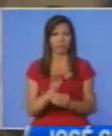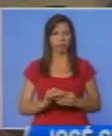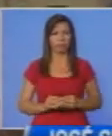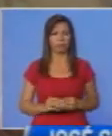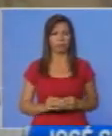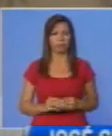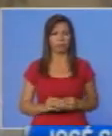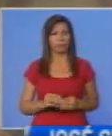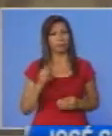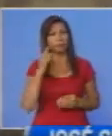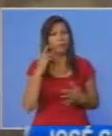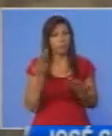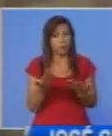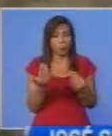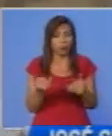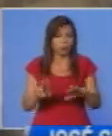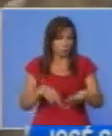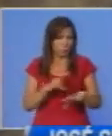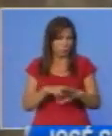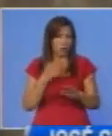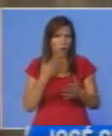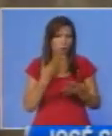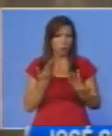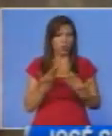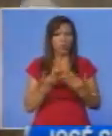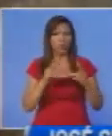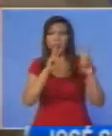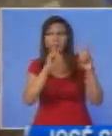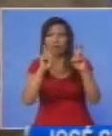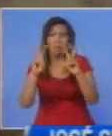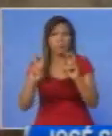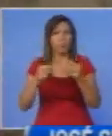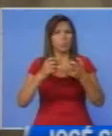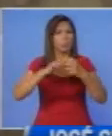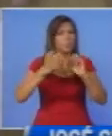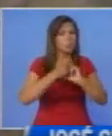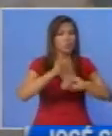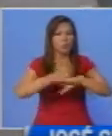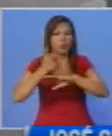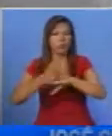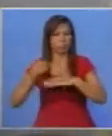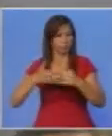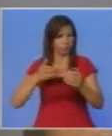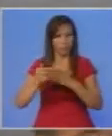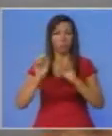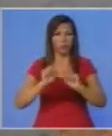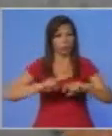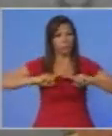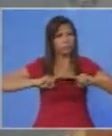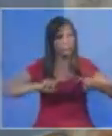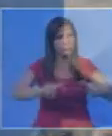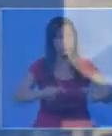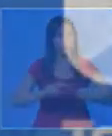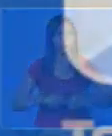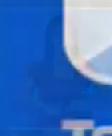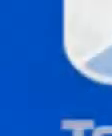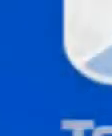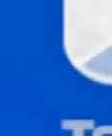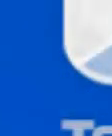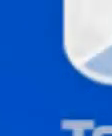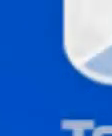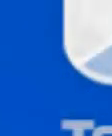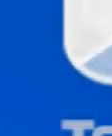que no importa en el nivel en el que efectivamente esté involucrada una persona en un hecho delictivo. Luis Antonio Ruiz, 24 horas.